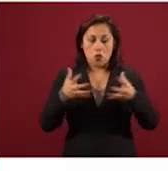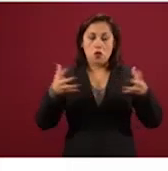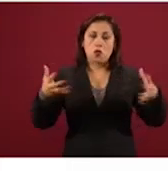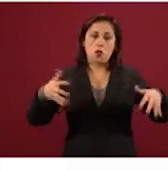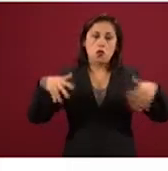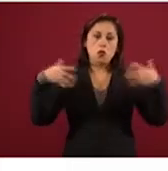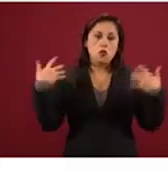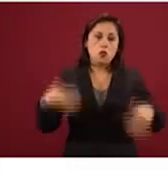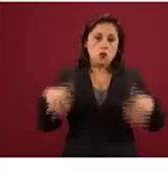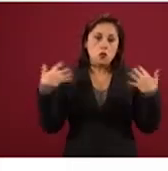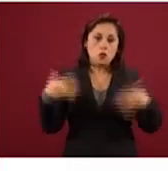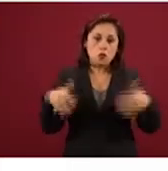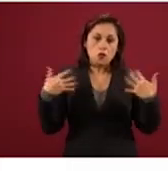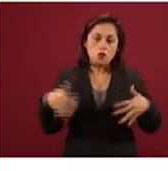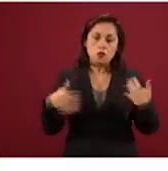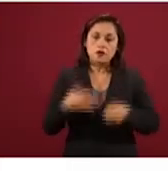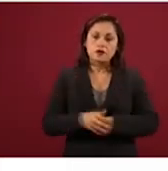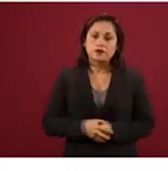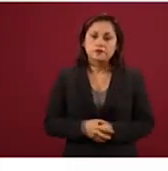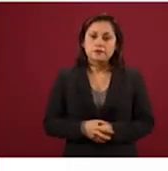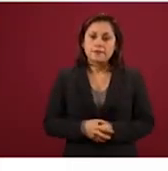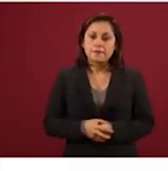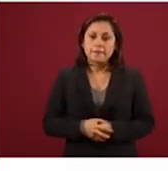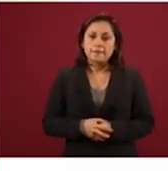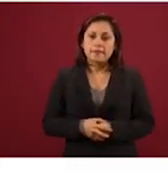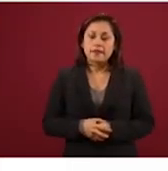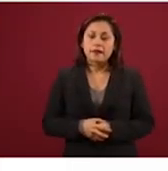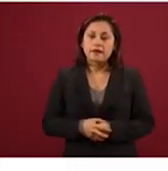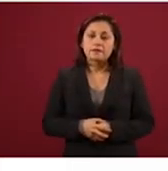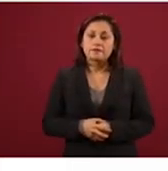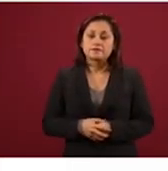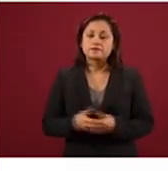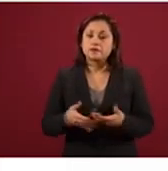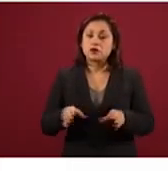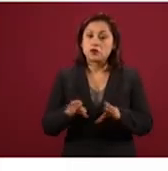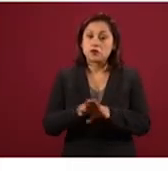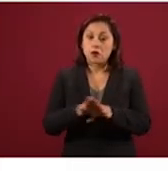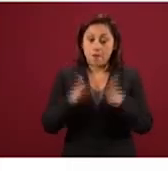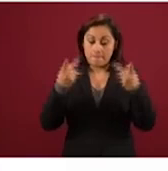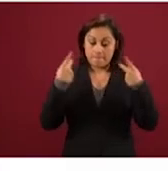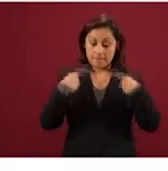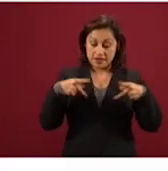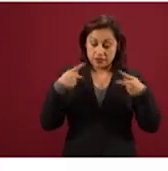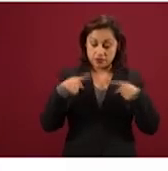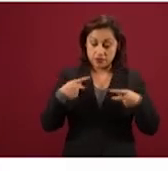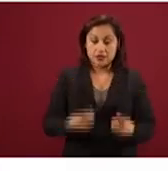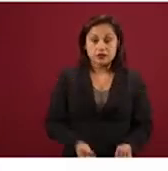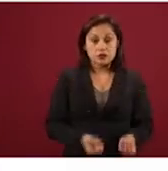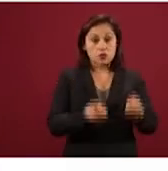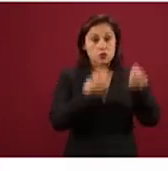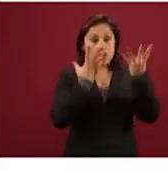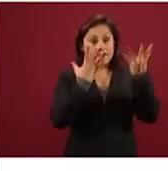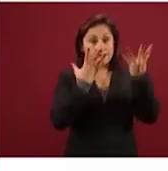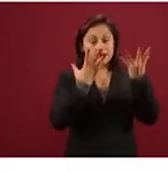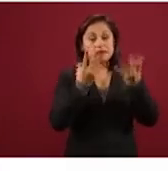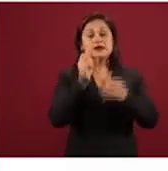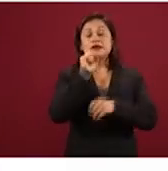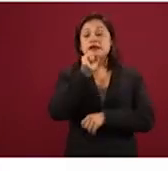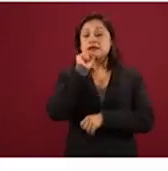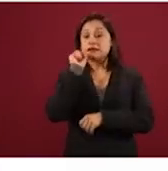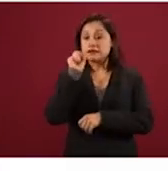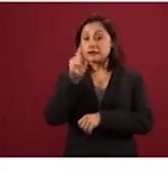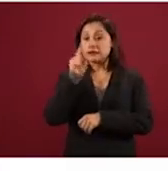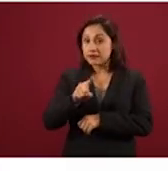el mercado grande, la conjunción entre la población y el volumen